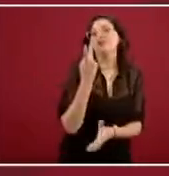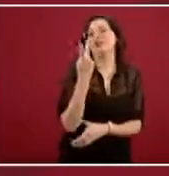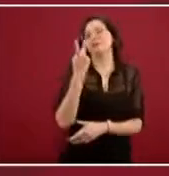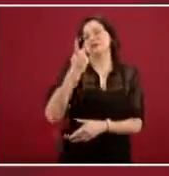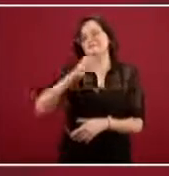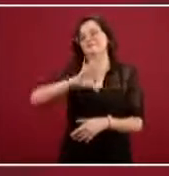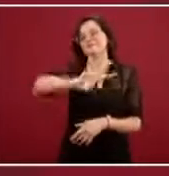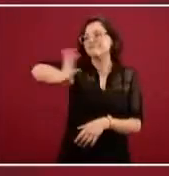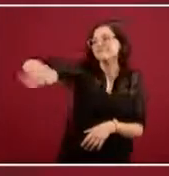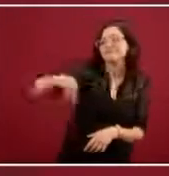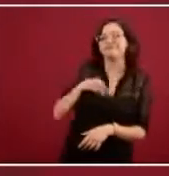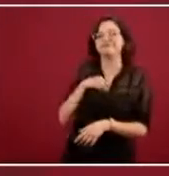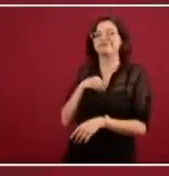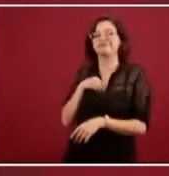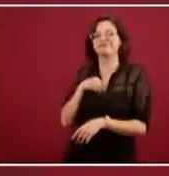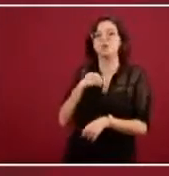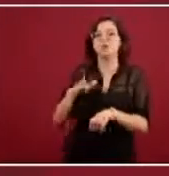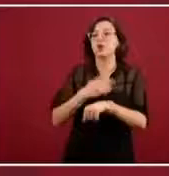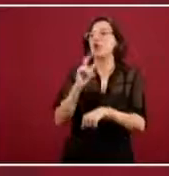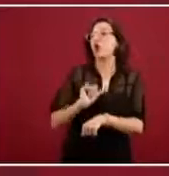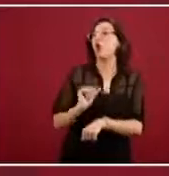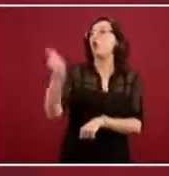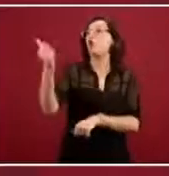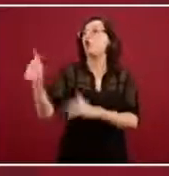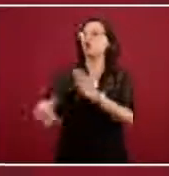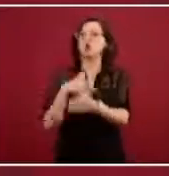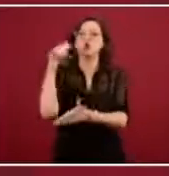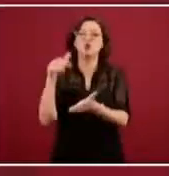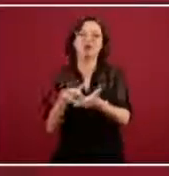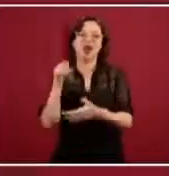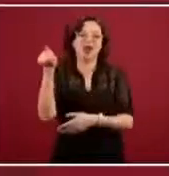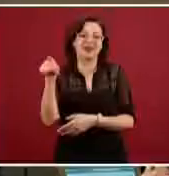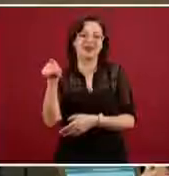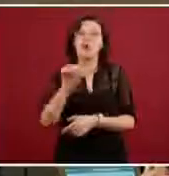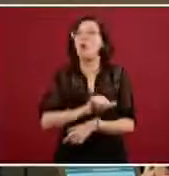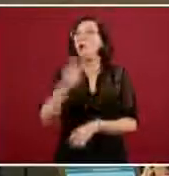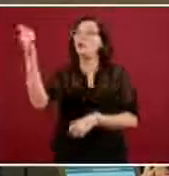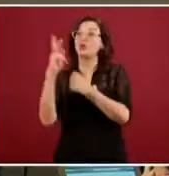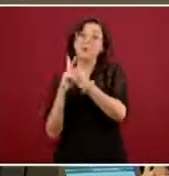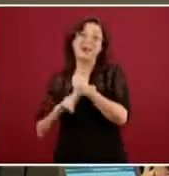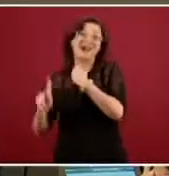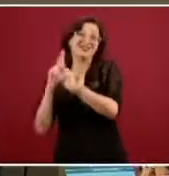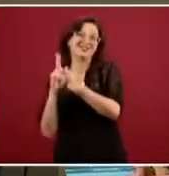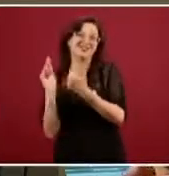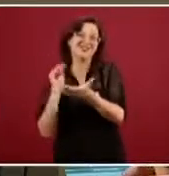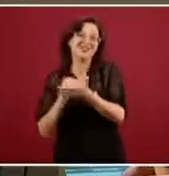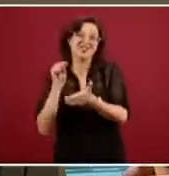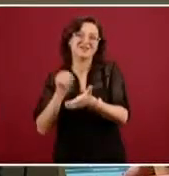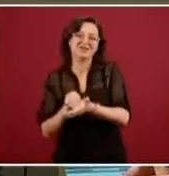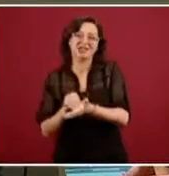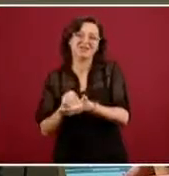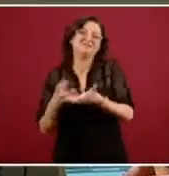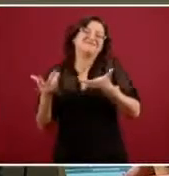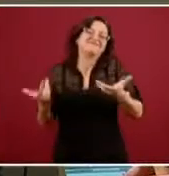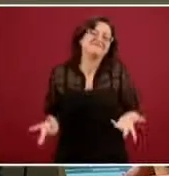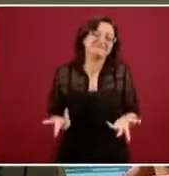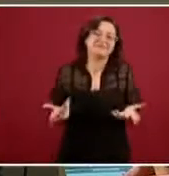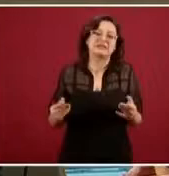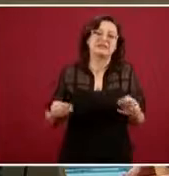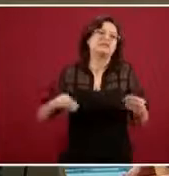localidad que aún tenga transmisión o incluso desde otro país. Y en la medida en que en el mundo